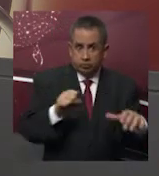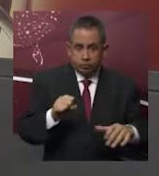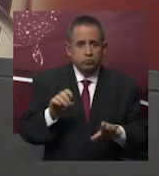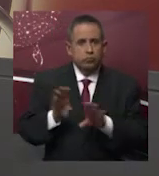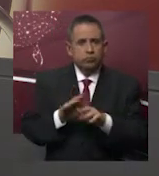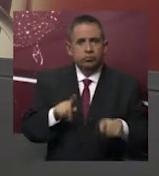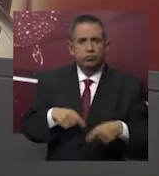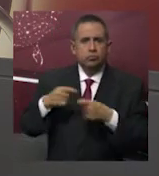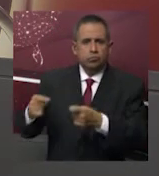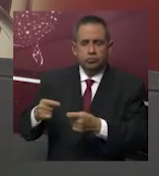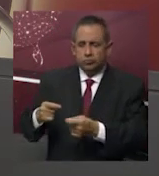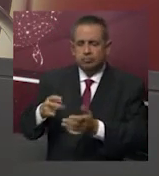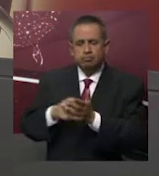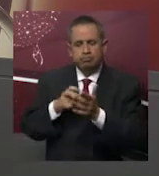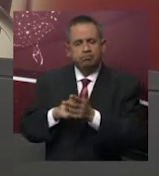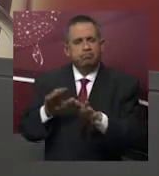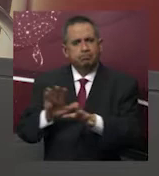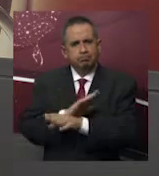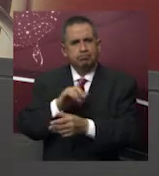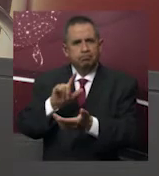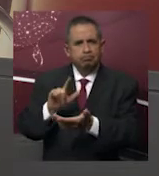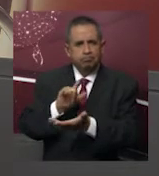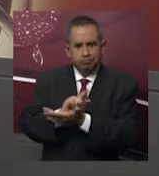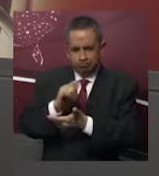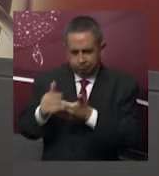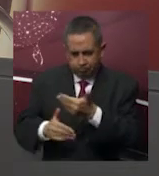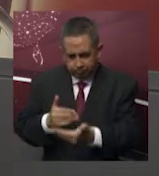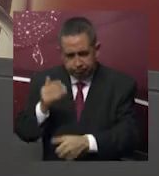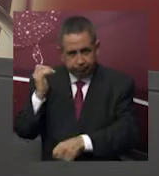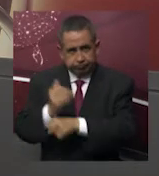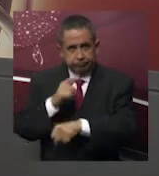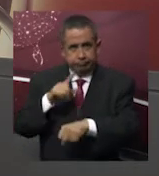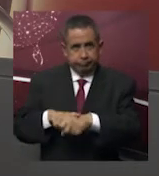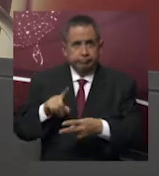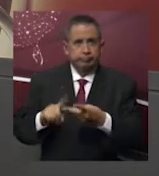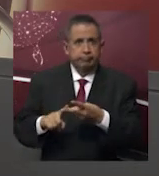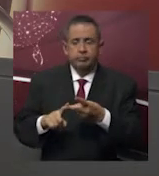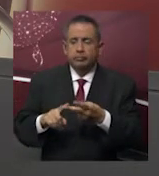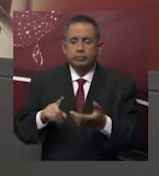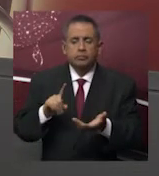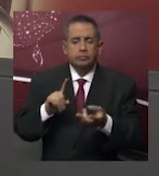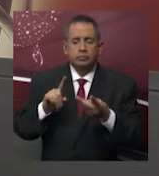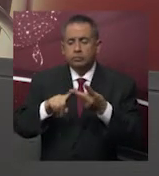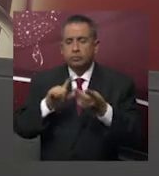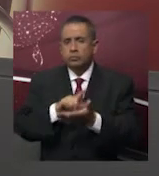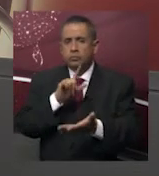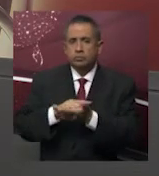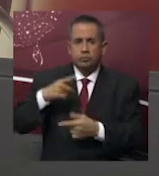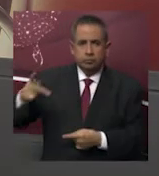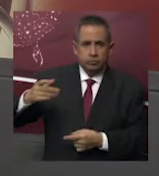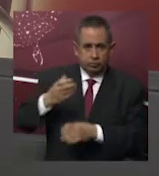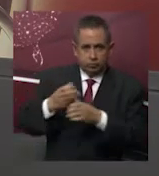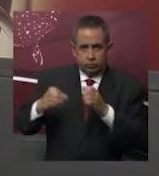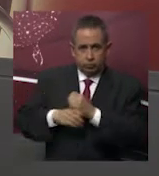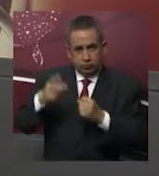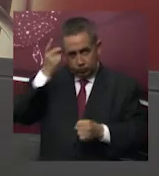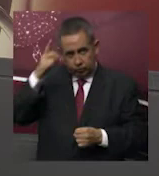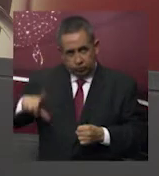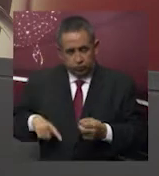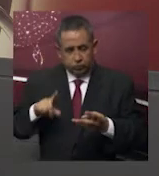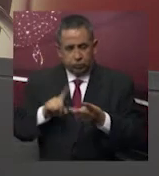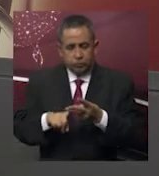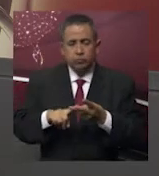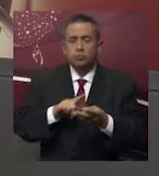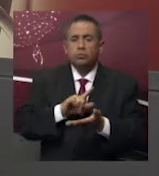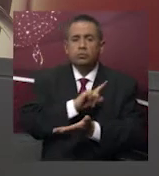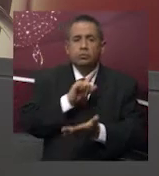disposiciones del Código Nacional de Procedimientos Penales, de la Ley Federal para la Administración y Enajenación de Bienes del Sector Público, de la Ley de Concursos Mercantiles